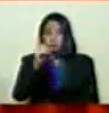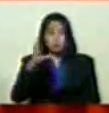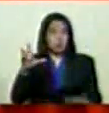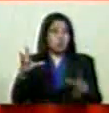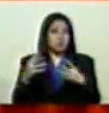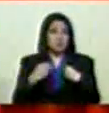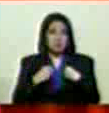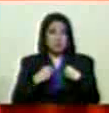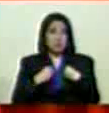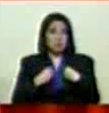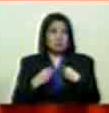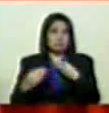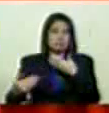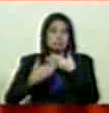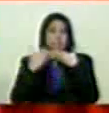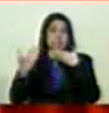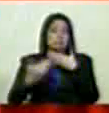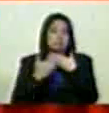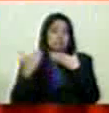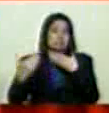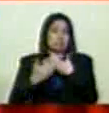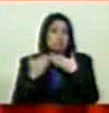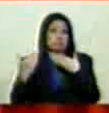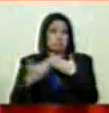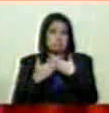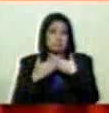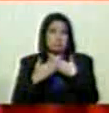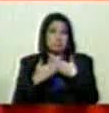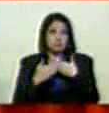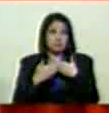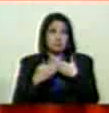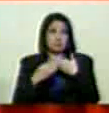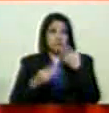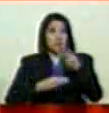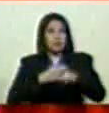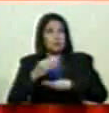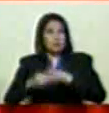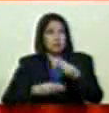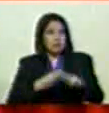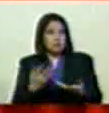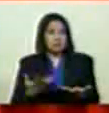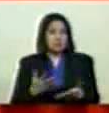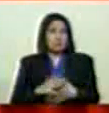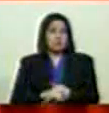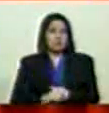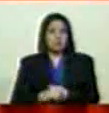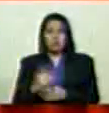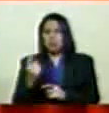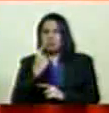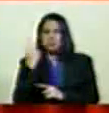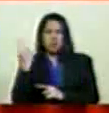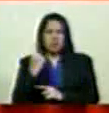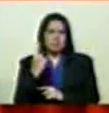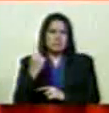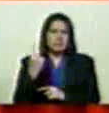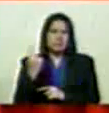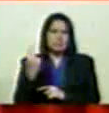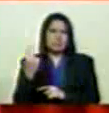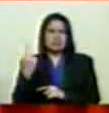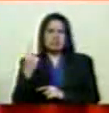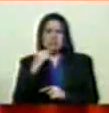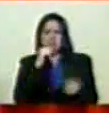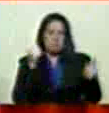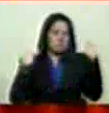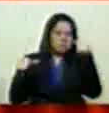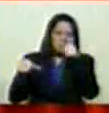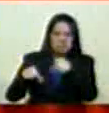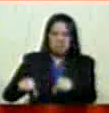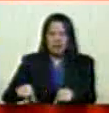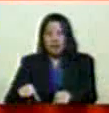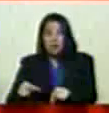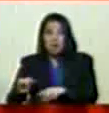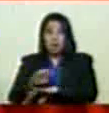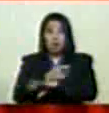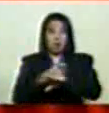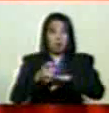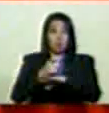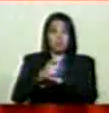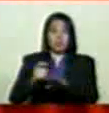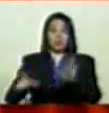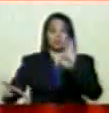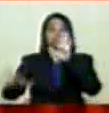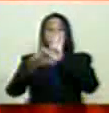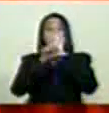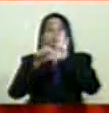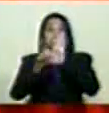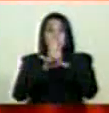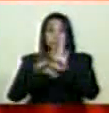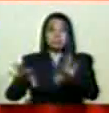inaceptables, esas infames agresiones que pretenden no solamente socavar a un gobierno legítimo, sino